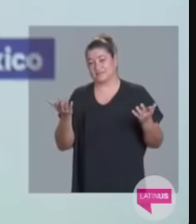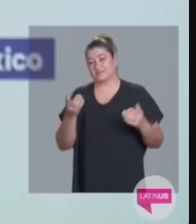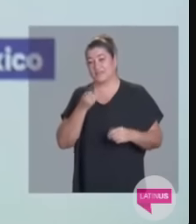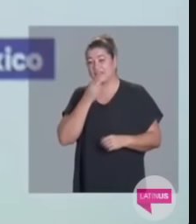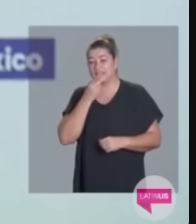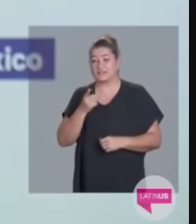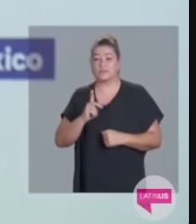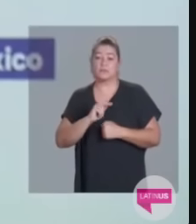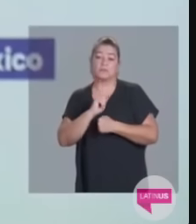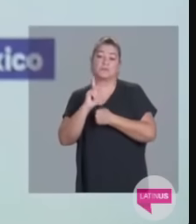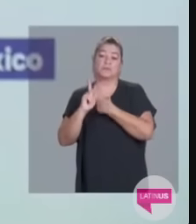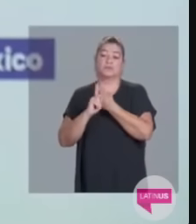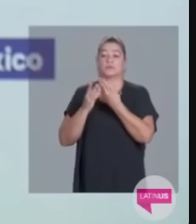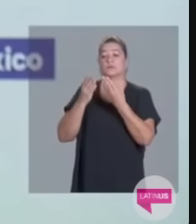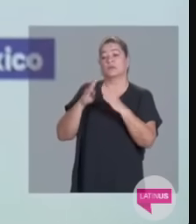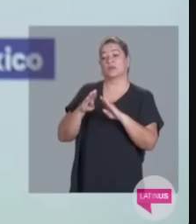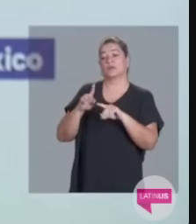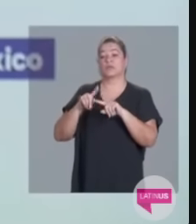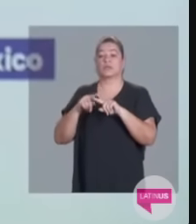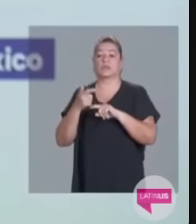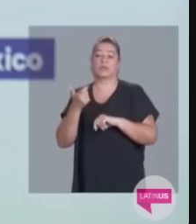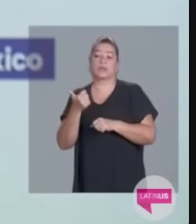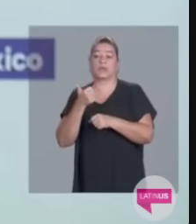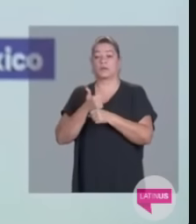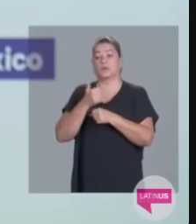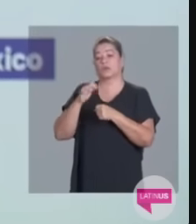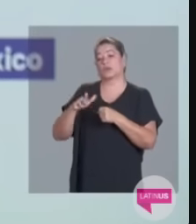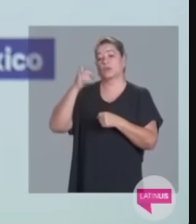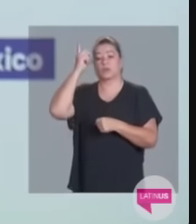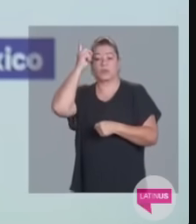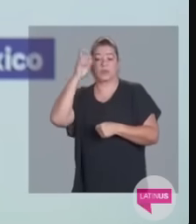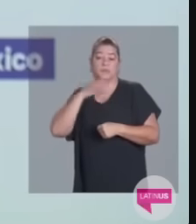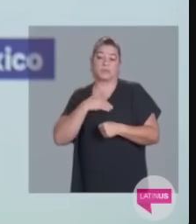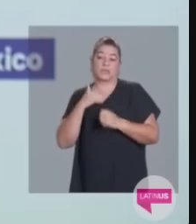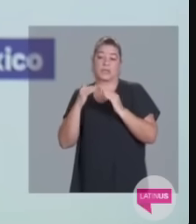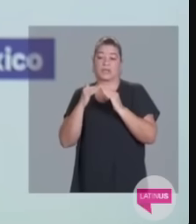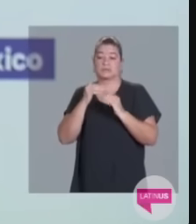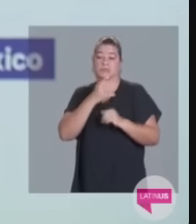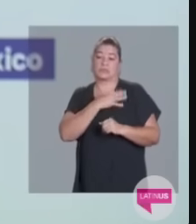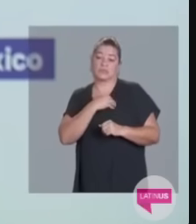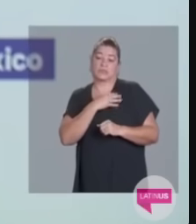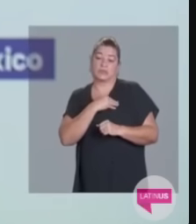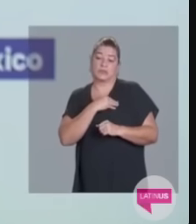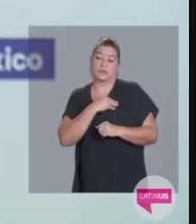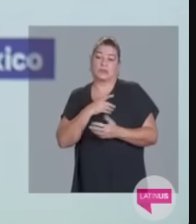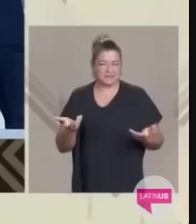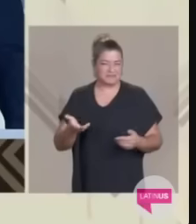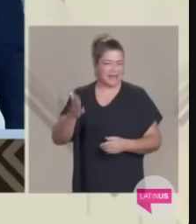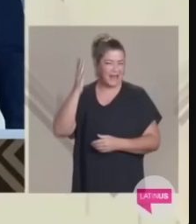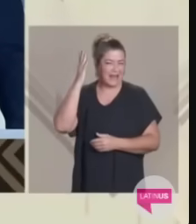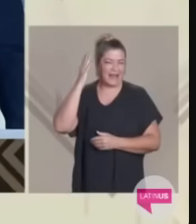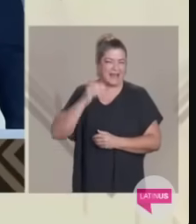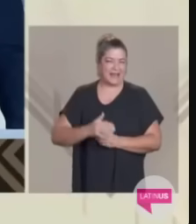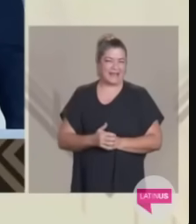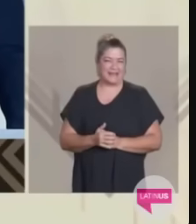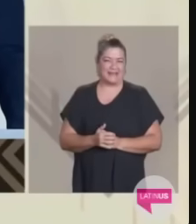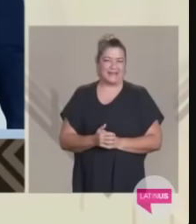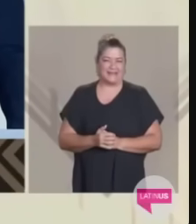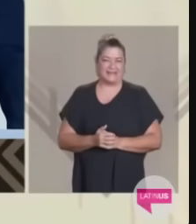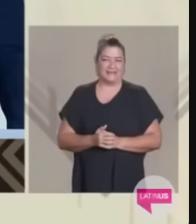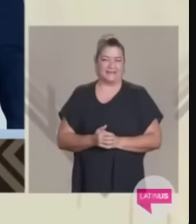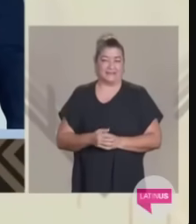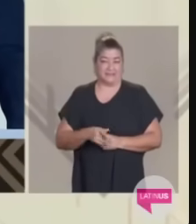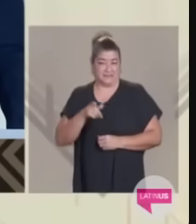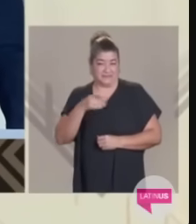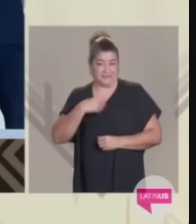las casas son de sus hijos a rato va a decir que la caída de la línea 12 es culpa de Marcelo seguro es que no voy a contestar a las